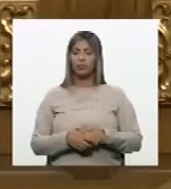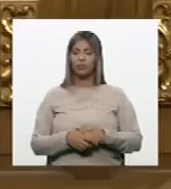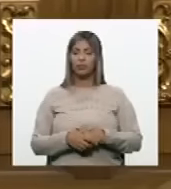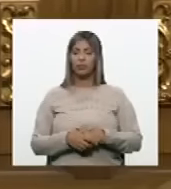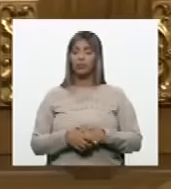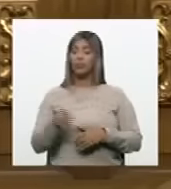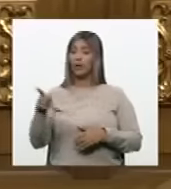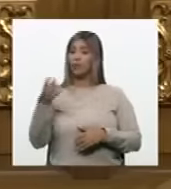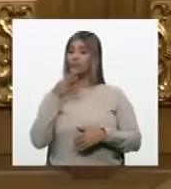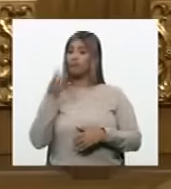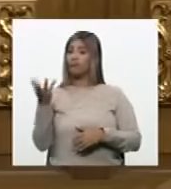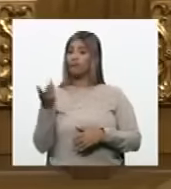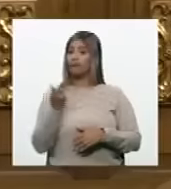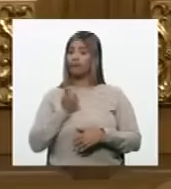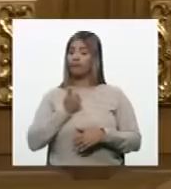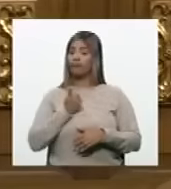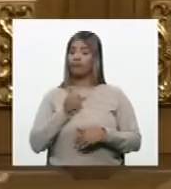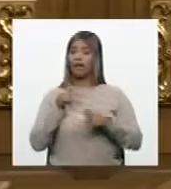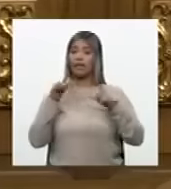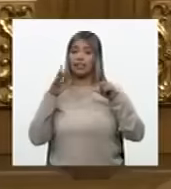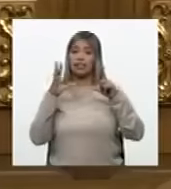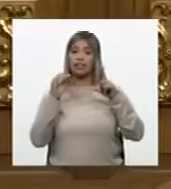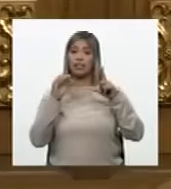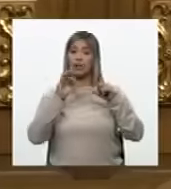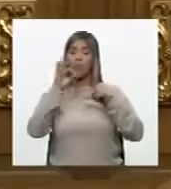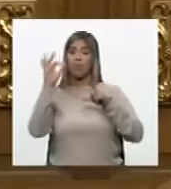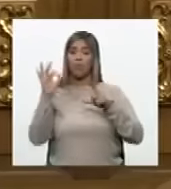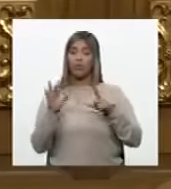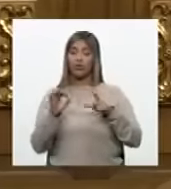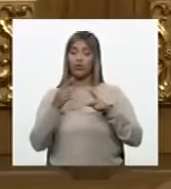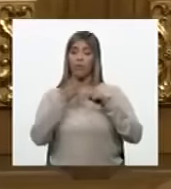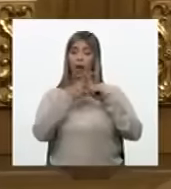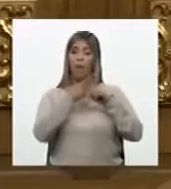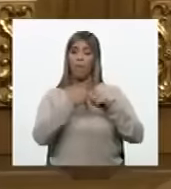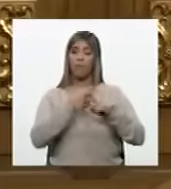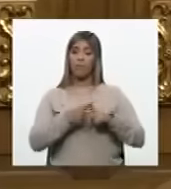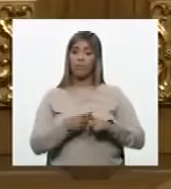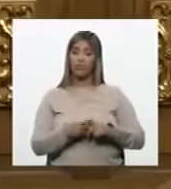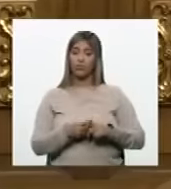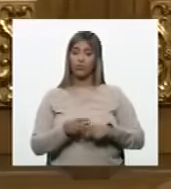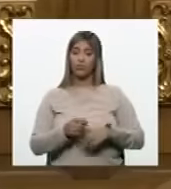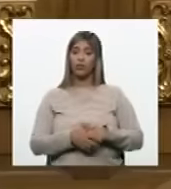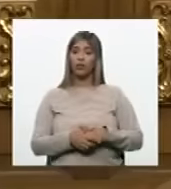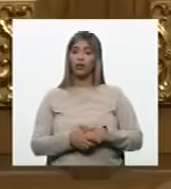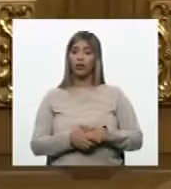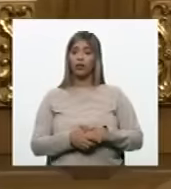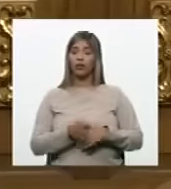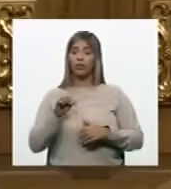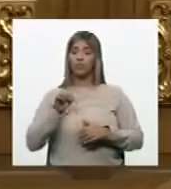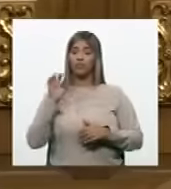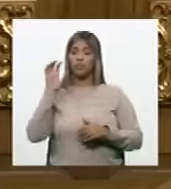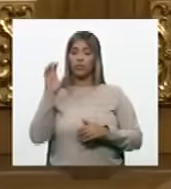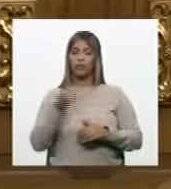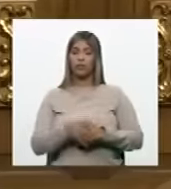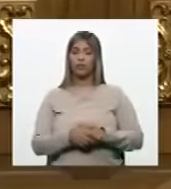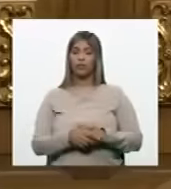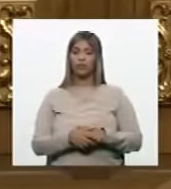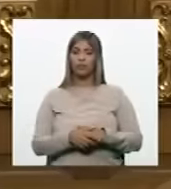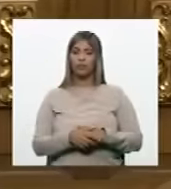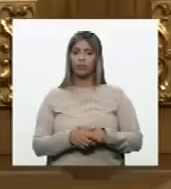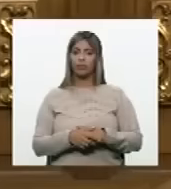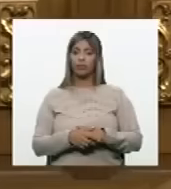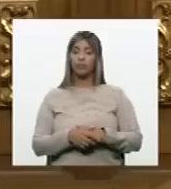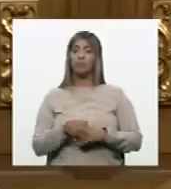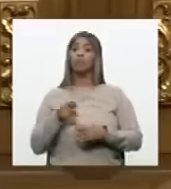cuando nos dijo que el 70% del presupuesto de la nación va a